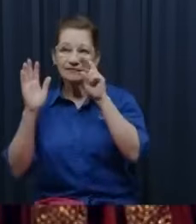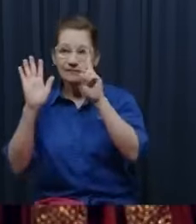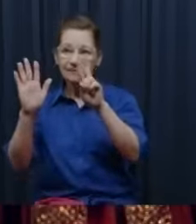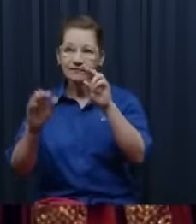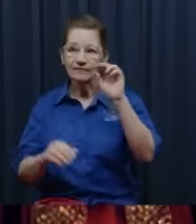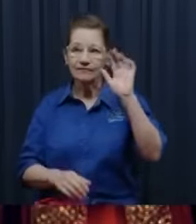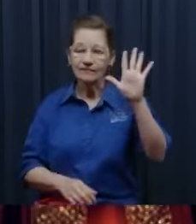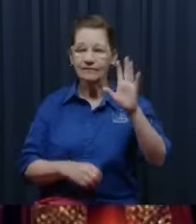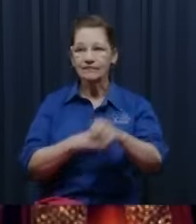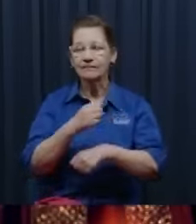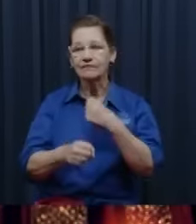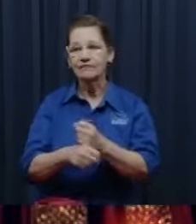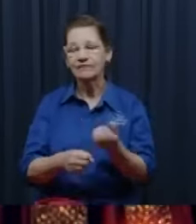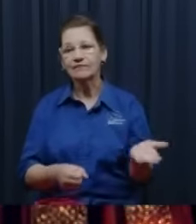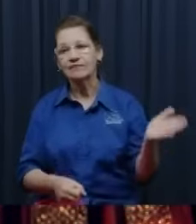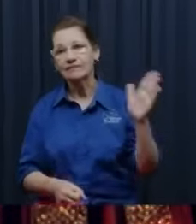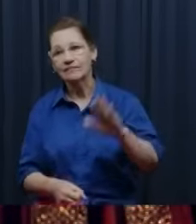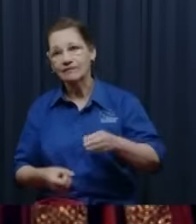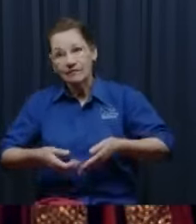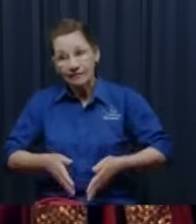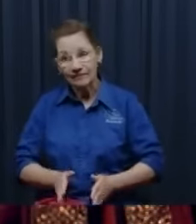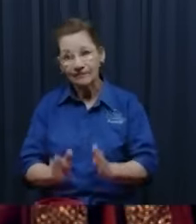haber nacido en el año